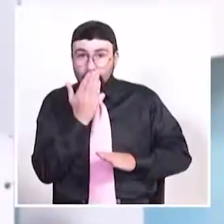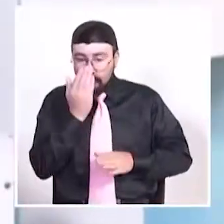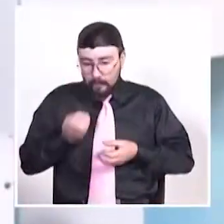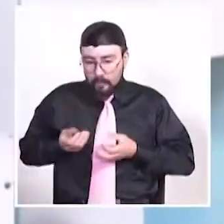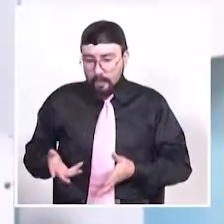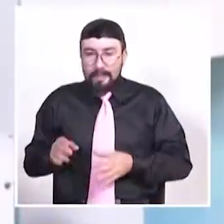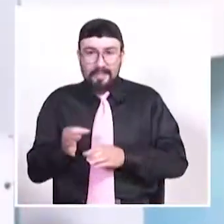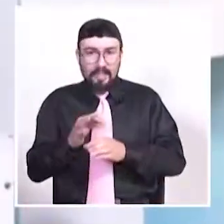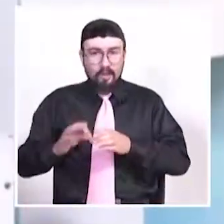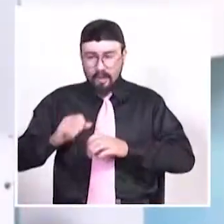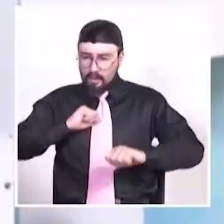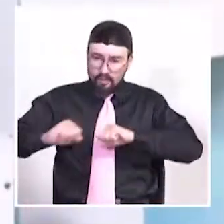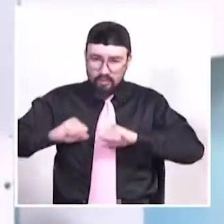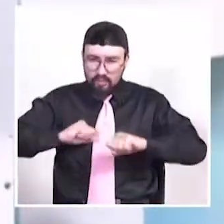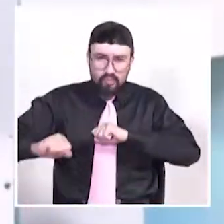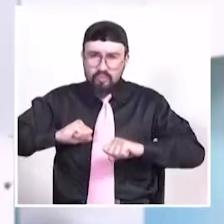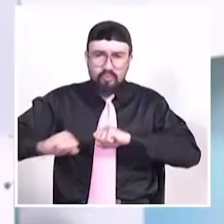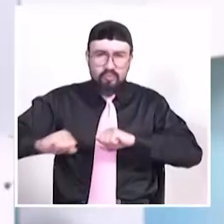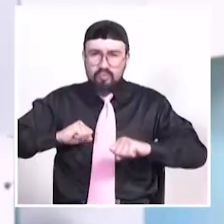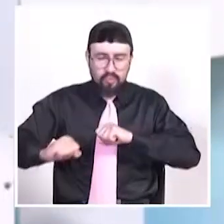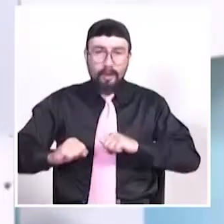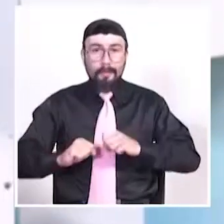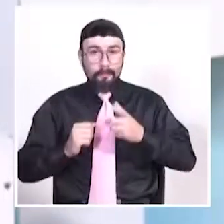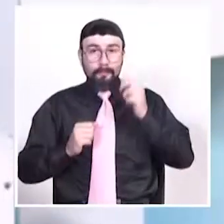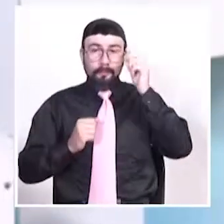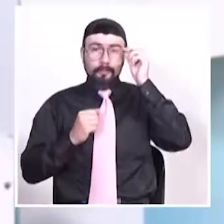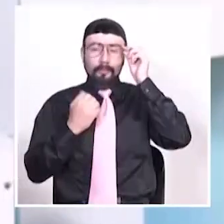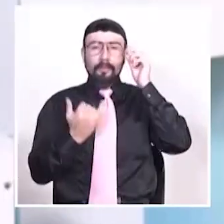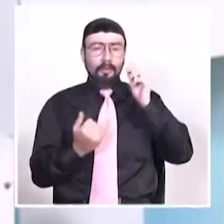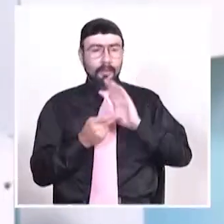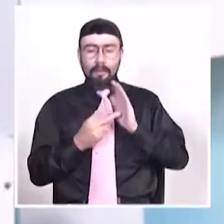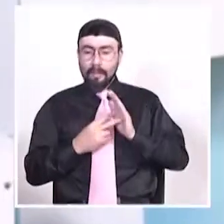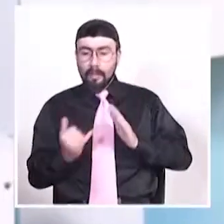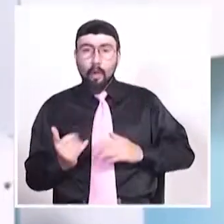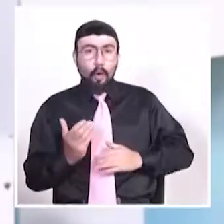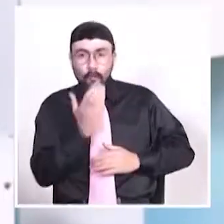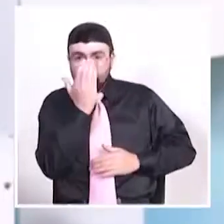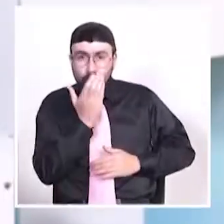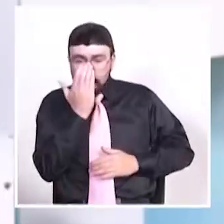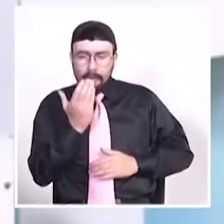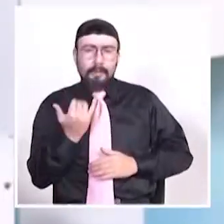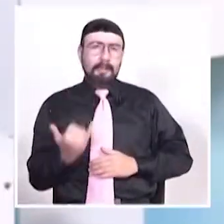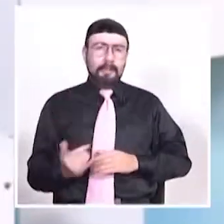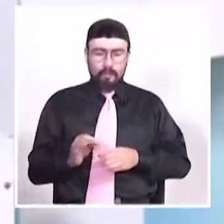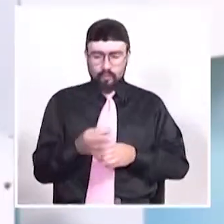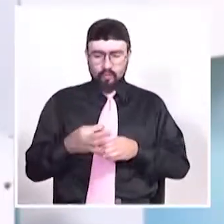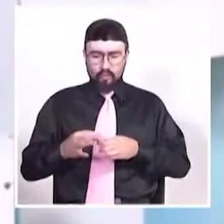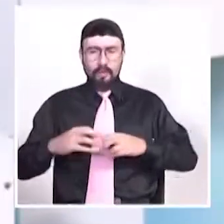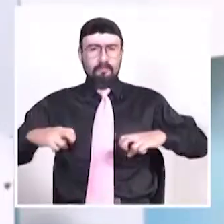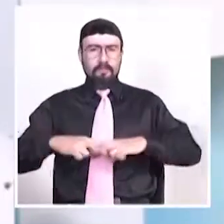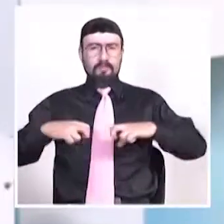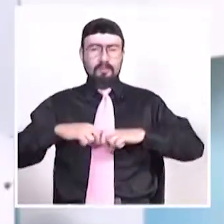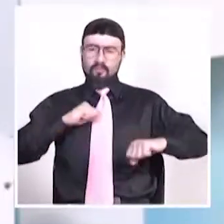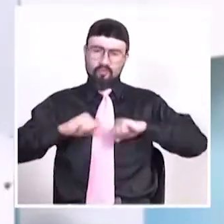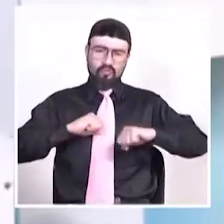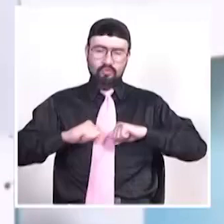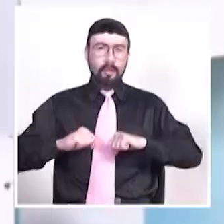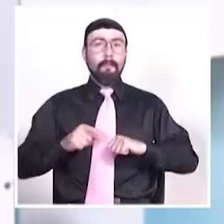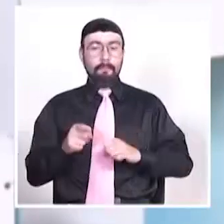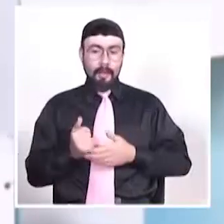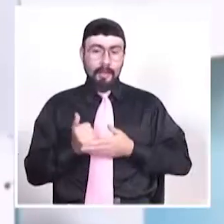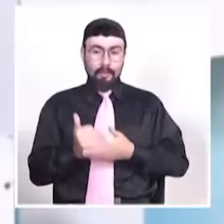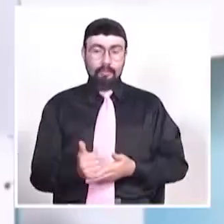funcionen con él, es decir, ese oxígeno es el detonante que en la mitocondria produce la energía. Entonces pone a que ese